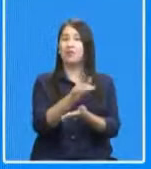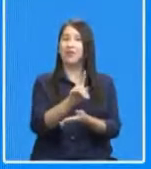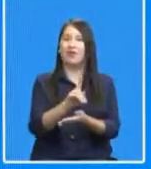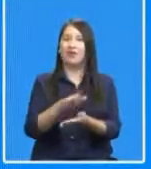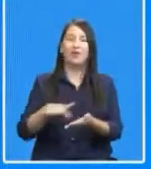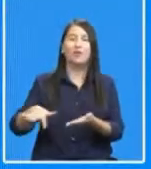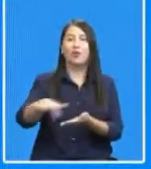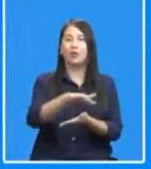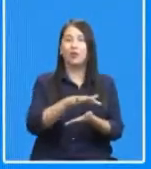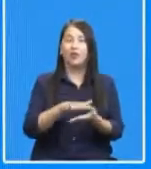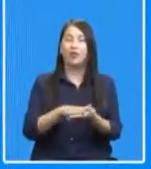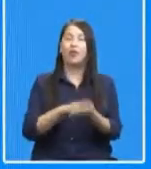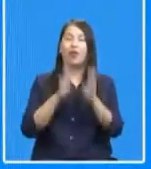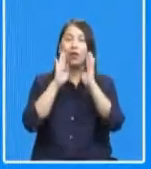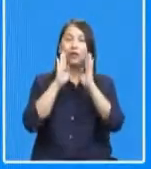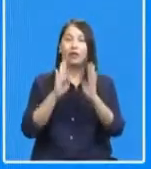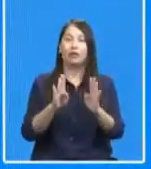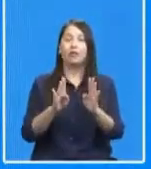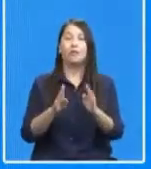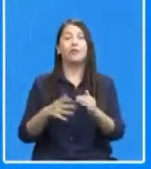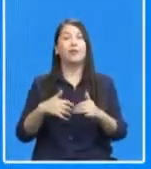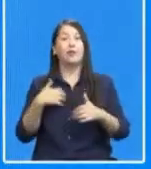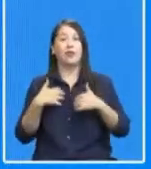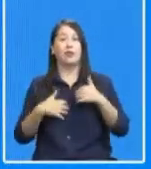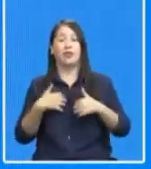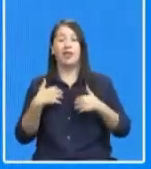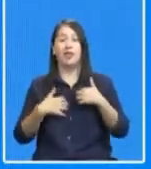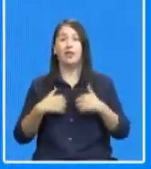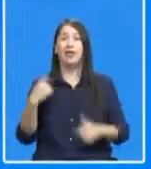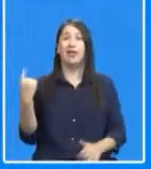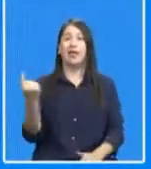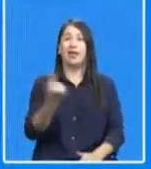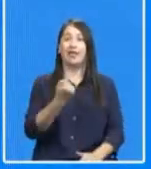Mancuso nos informó que debido a molestias generales que podían estar